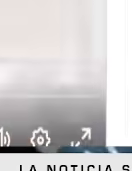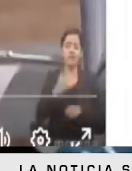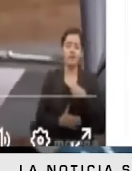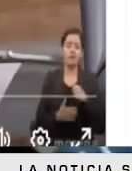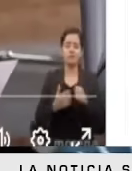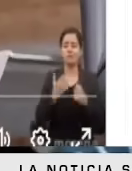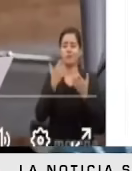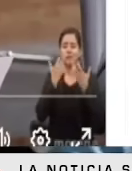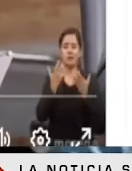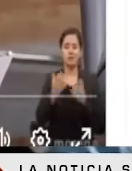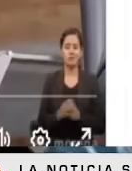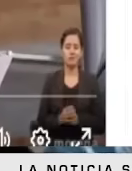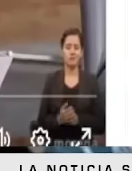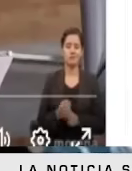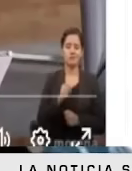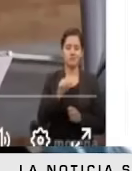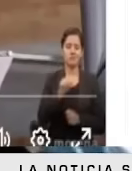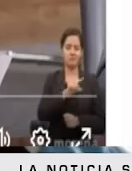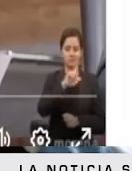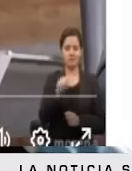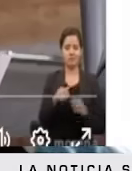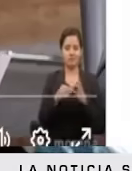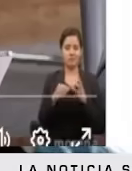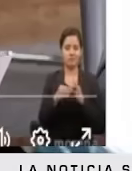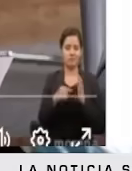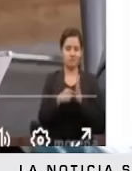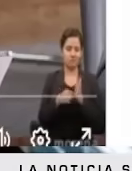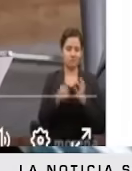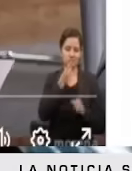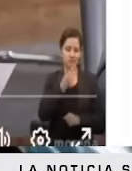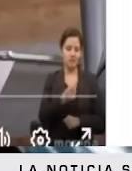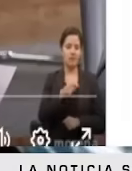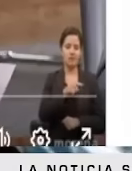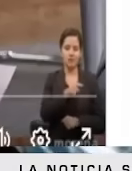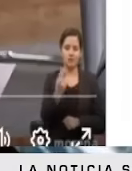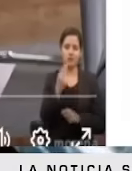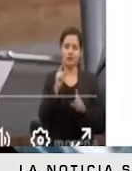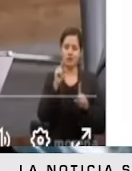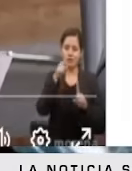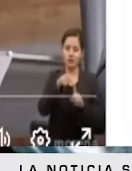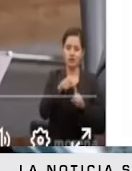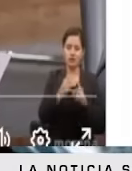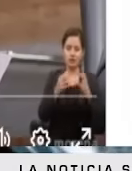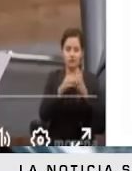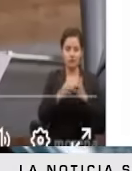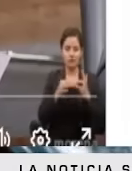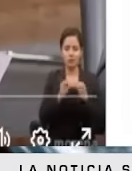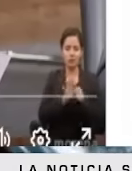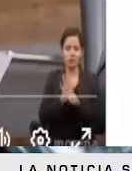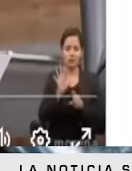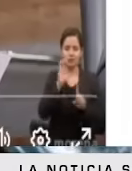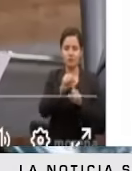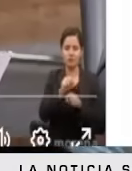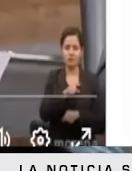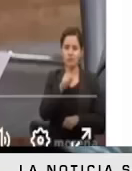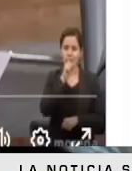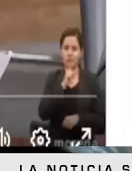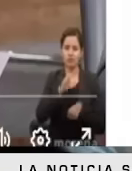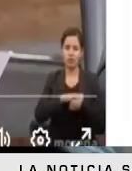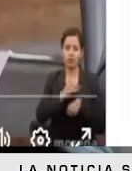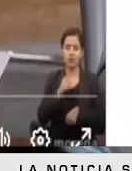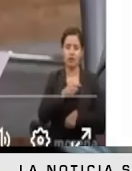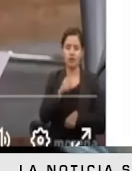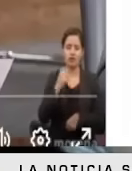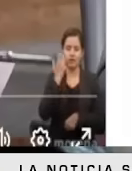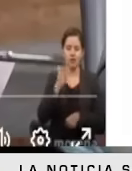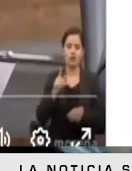privilegios. Luego dice el propio artículo, deben establecer los propósitos que persiguen y mienten de nueva cuenta porque no dicen que su propósito es que regrese